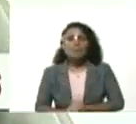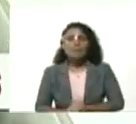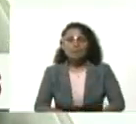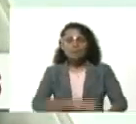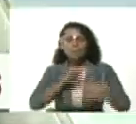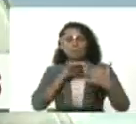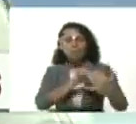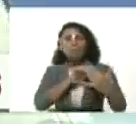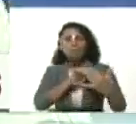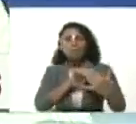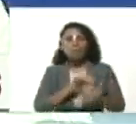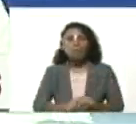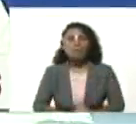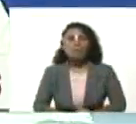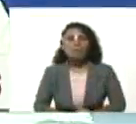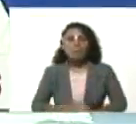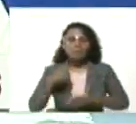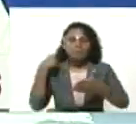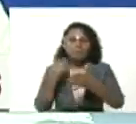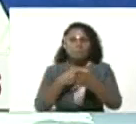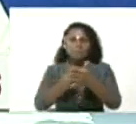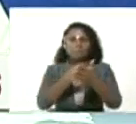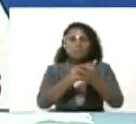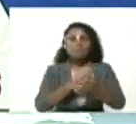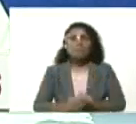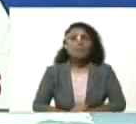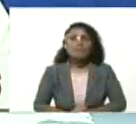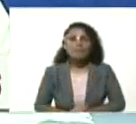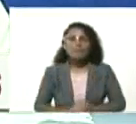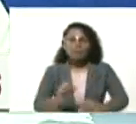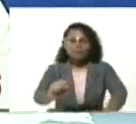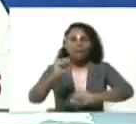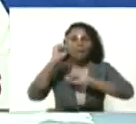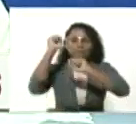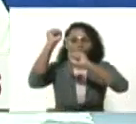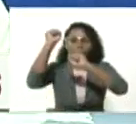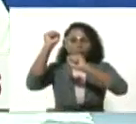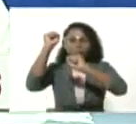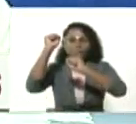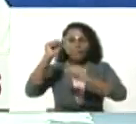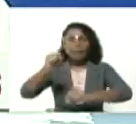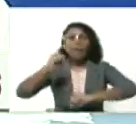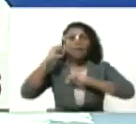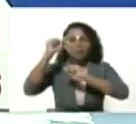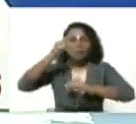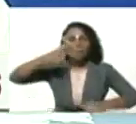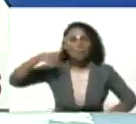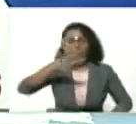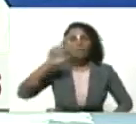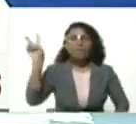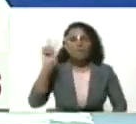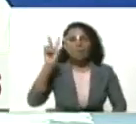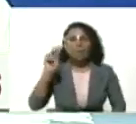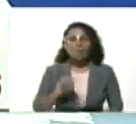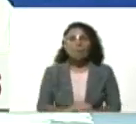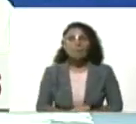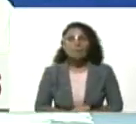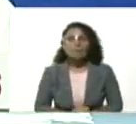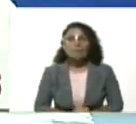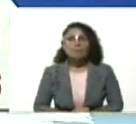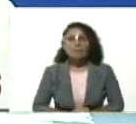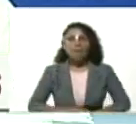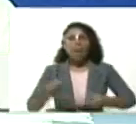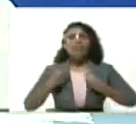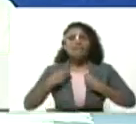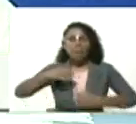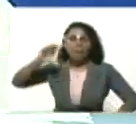combate, en batalla y en victoria. ¡Que viva el pueblo de Venezuela! ¡Viva! ¡Que viva